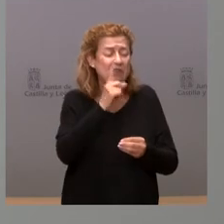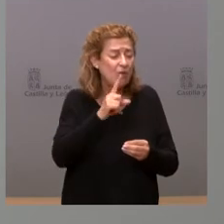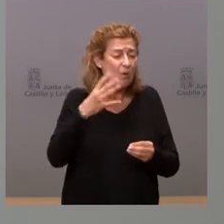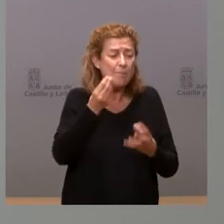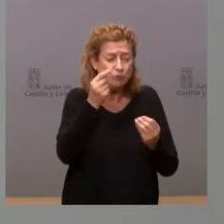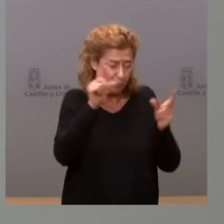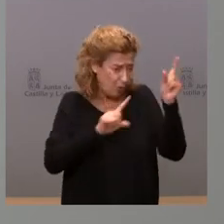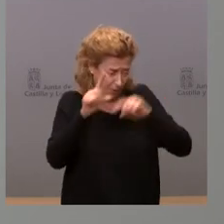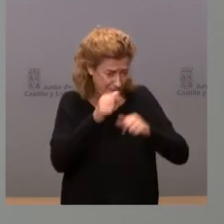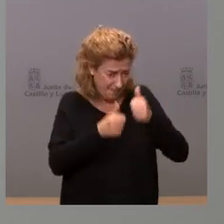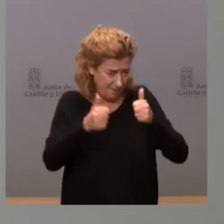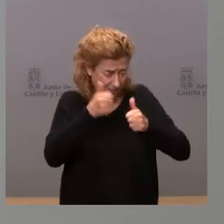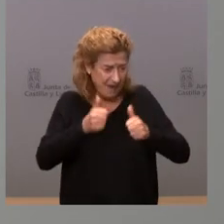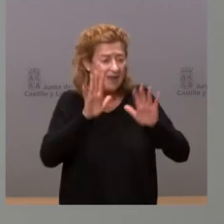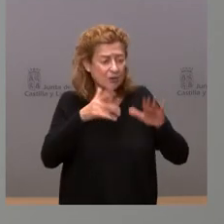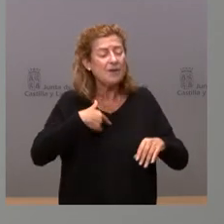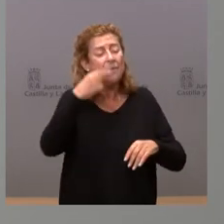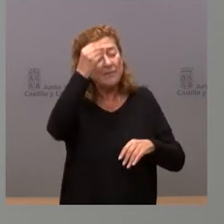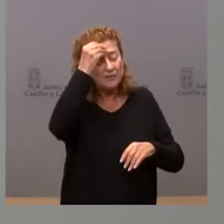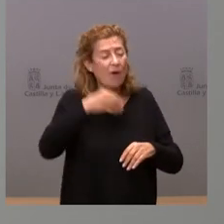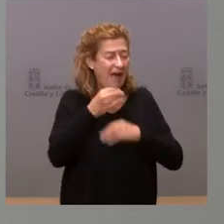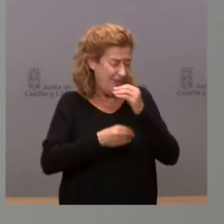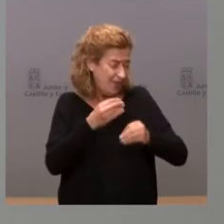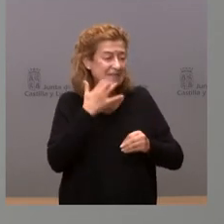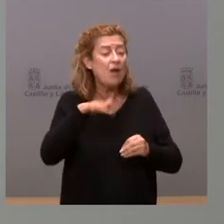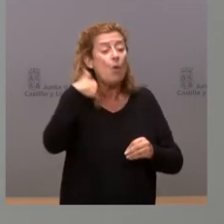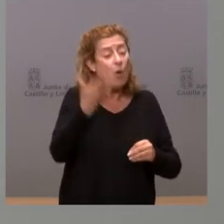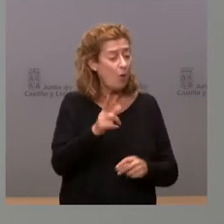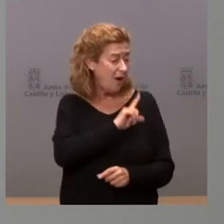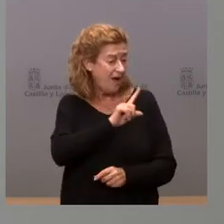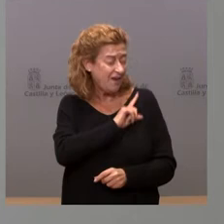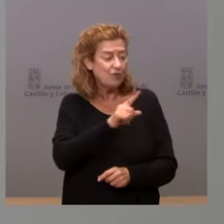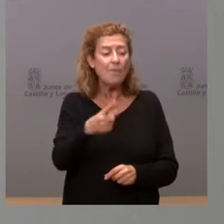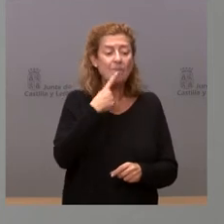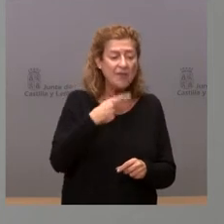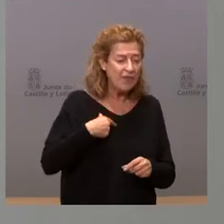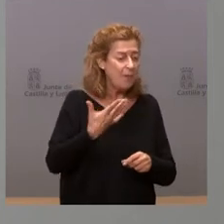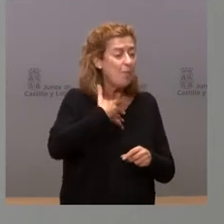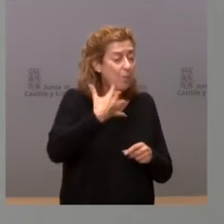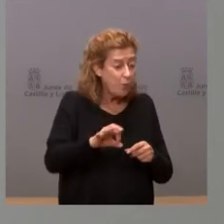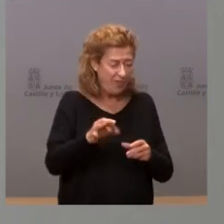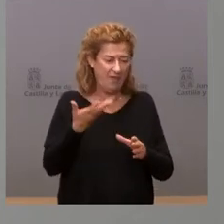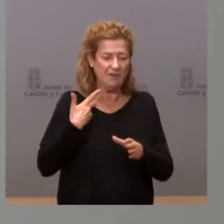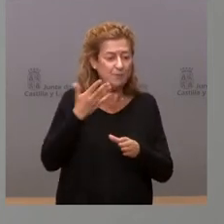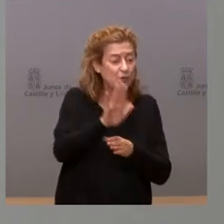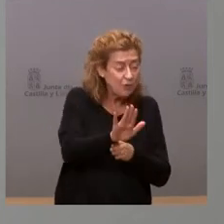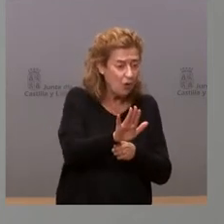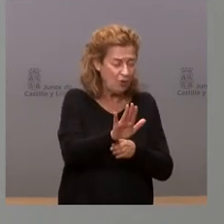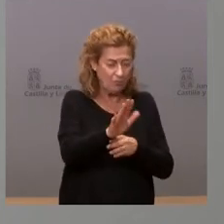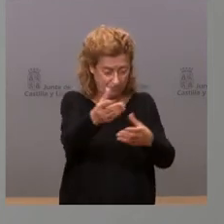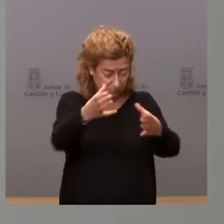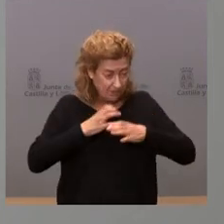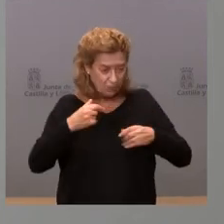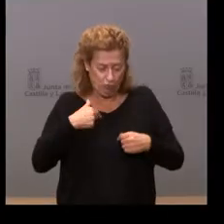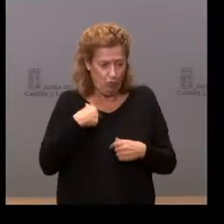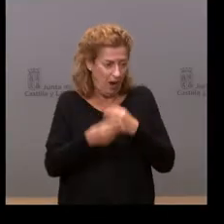problemas y por lo tanto hemos decidido hacerlo ahora si el globo el ejército en algún momento dado nos dice que nos puede poner a disposición por supuesto que nos utilizaríamos